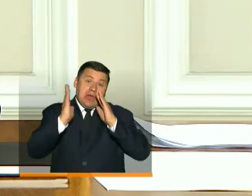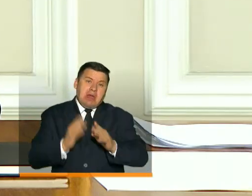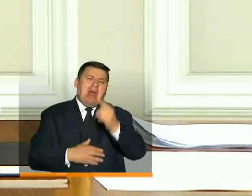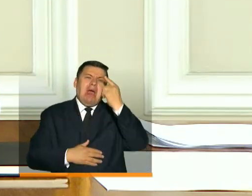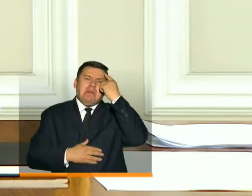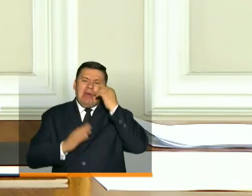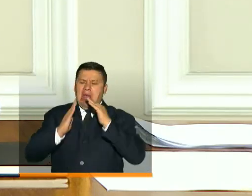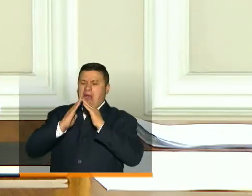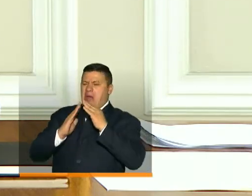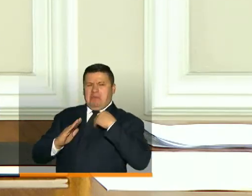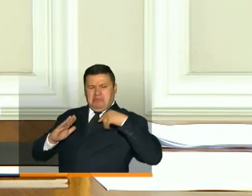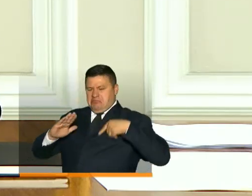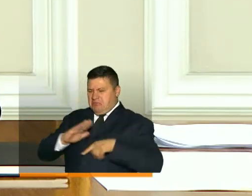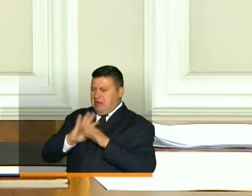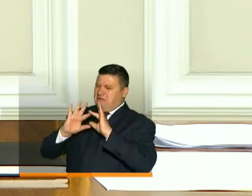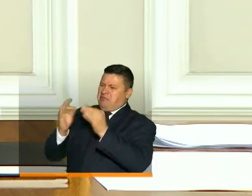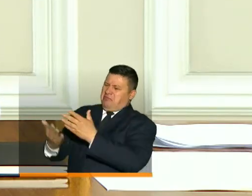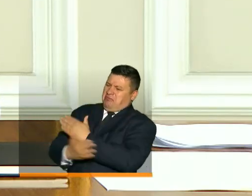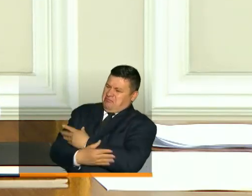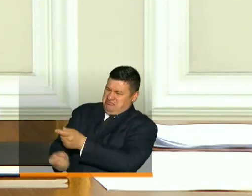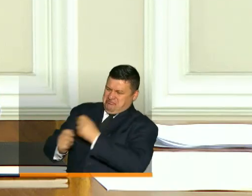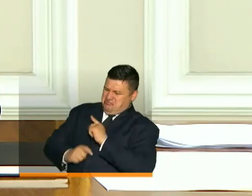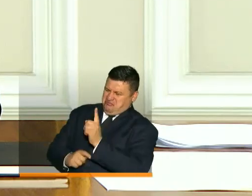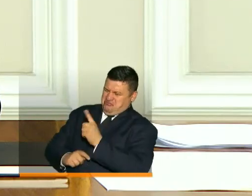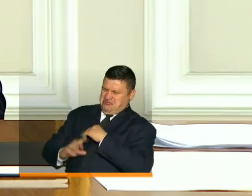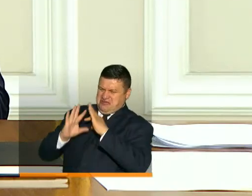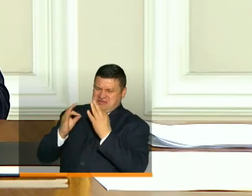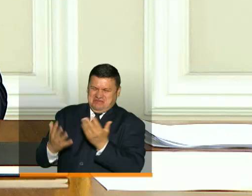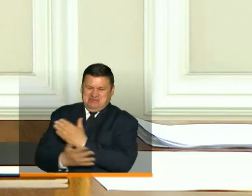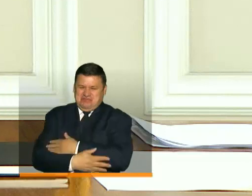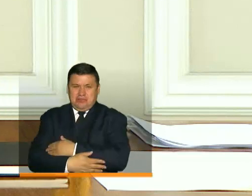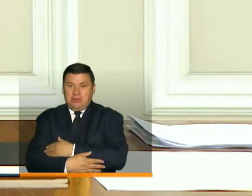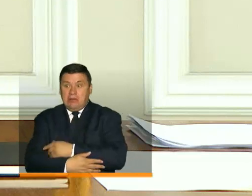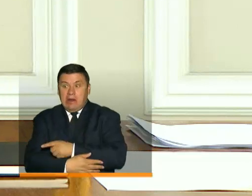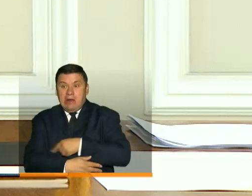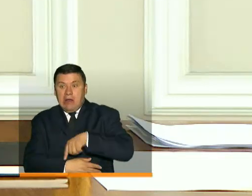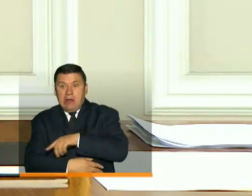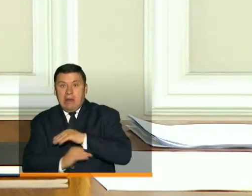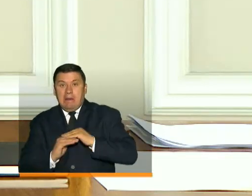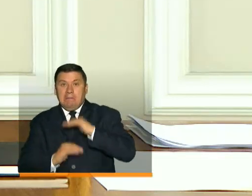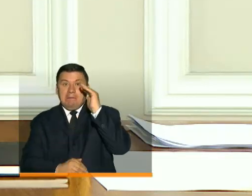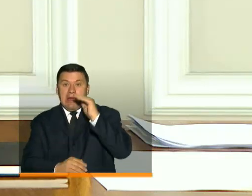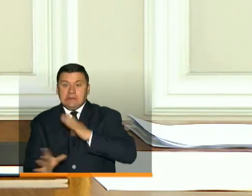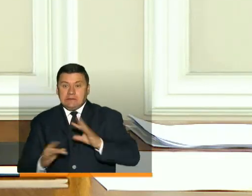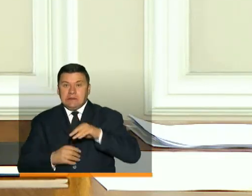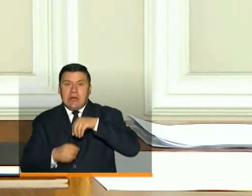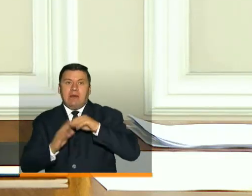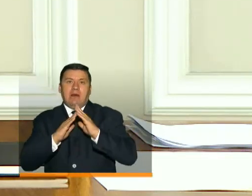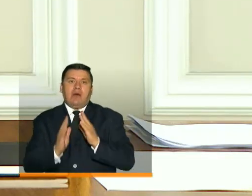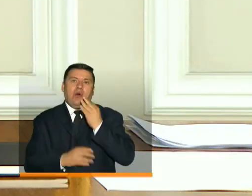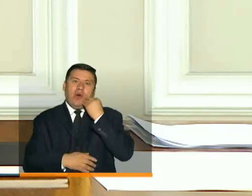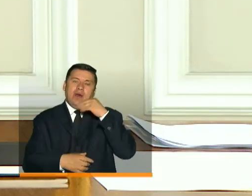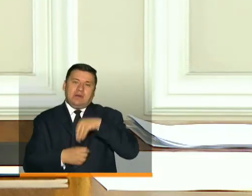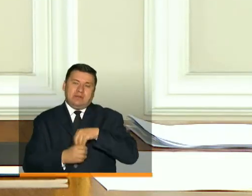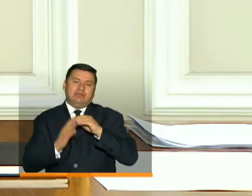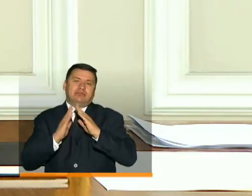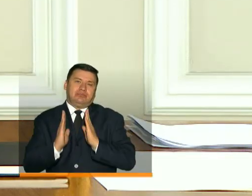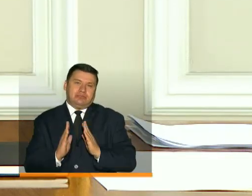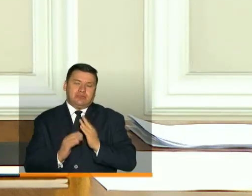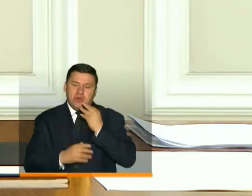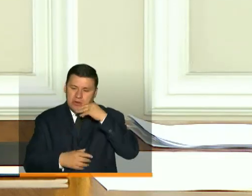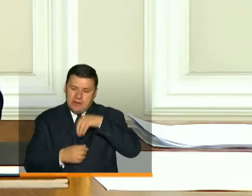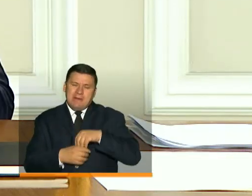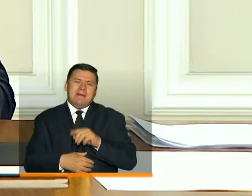piensa regularmente que el ser querido no nos lo va a transmitir y resulta que uno de los lugares donde más se pueden presentar esos contagios es el